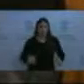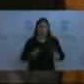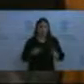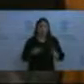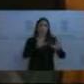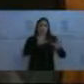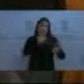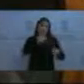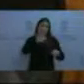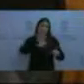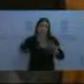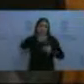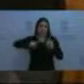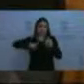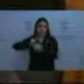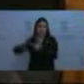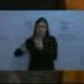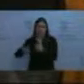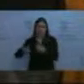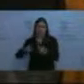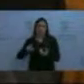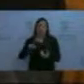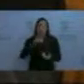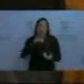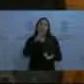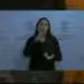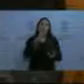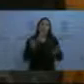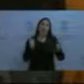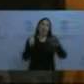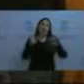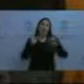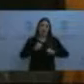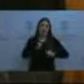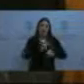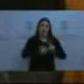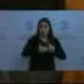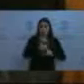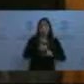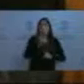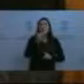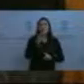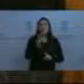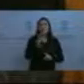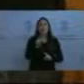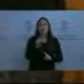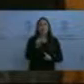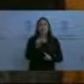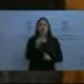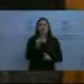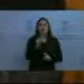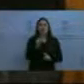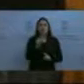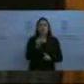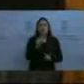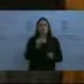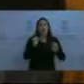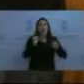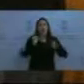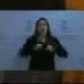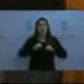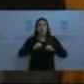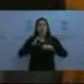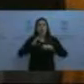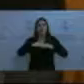10,5 millones por año, al haberse anulado el nivel acordado y al haberse visto reducido el acuerdo del